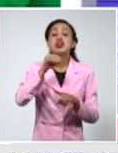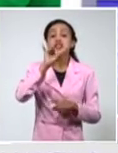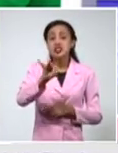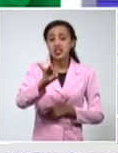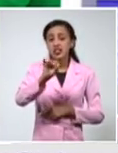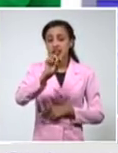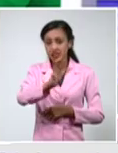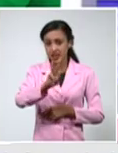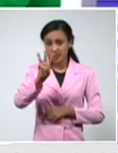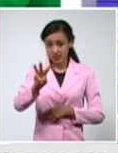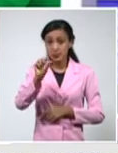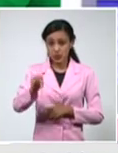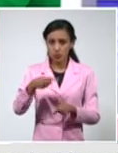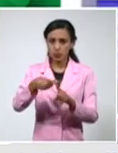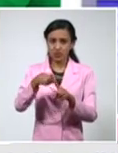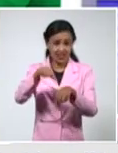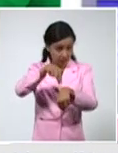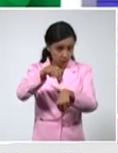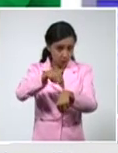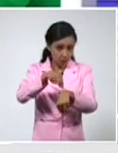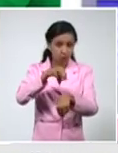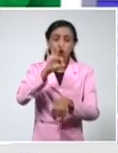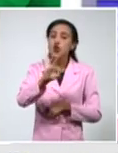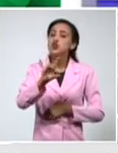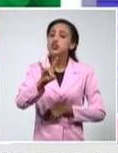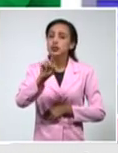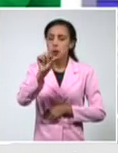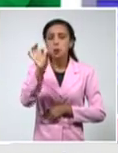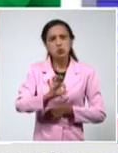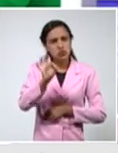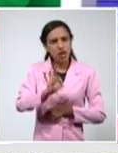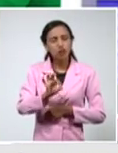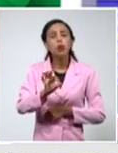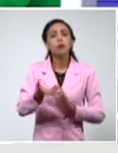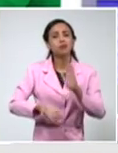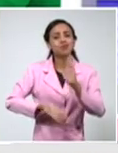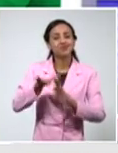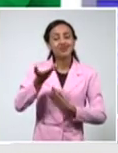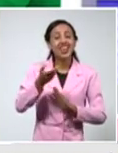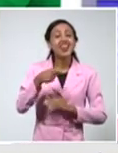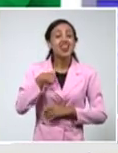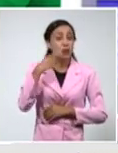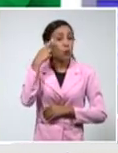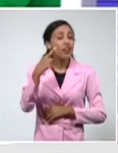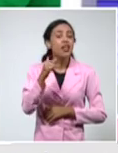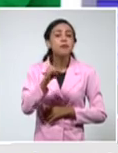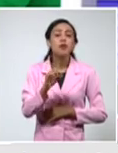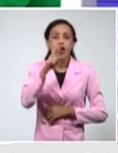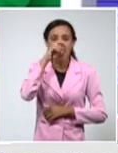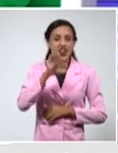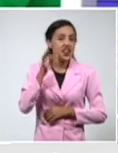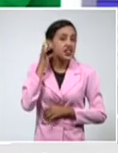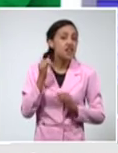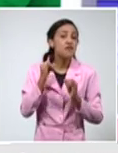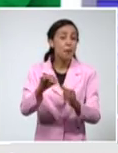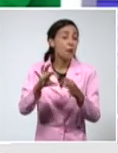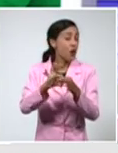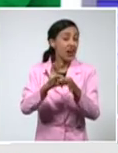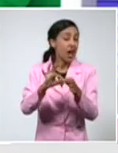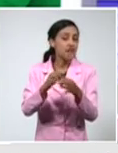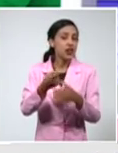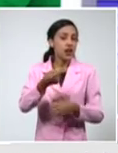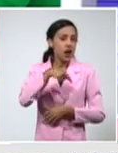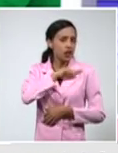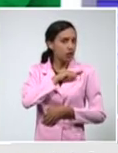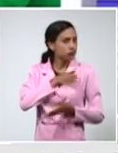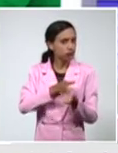El 89% se ha recuperado y la niña que informamos como grave en el día de ayer se